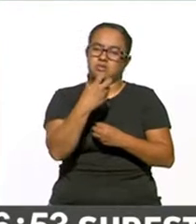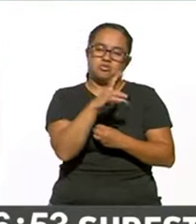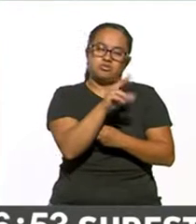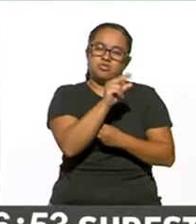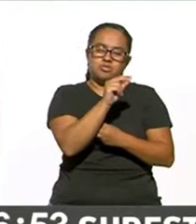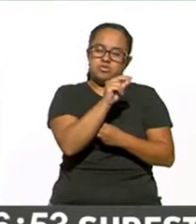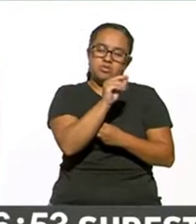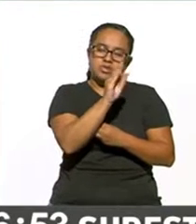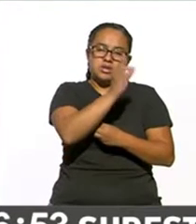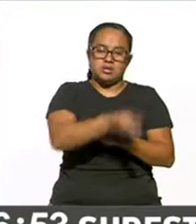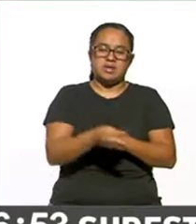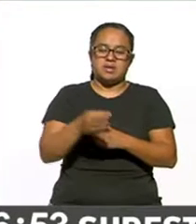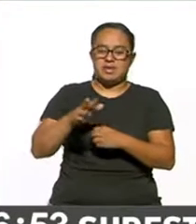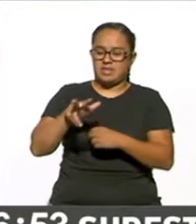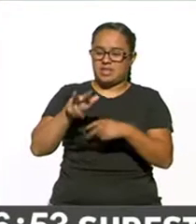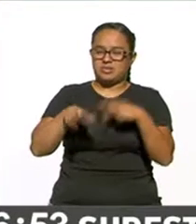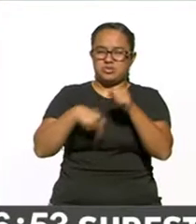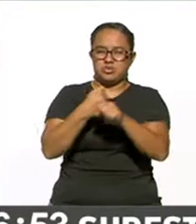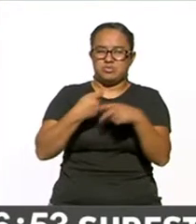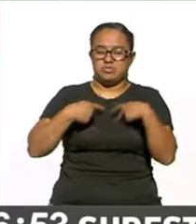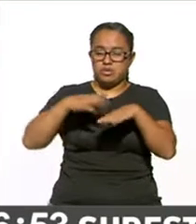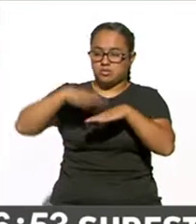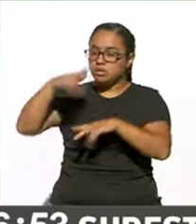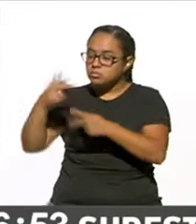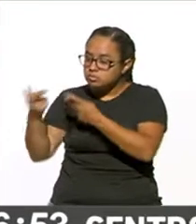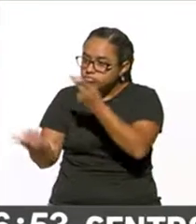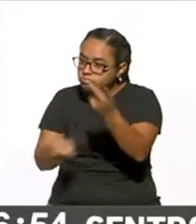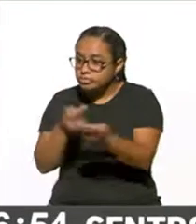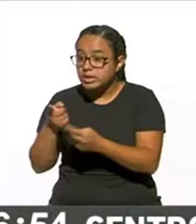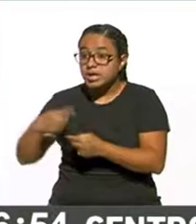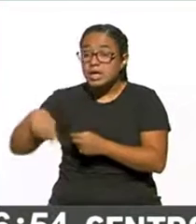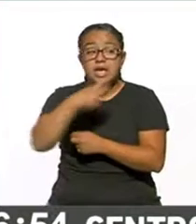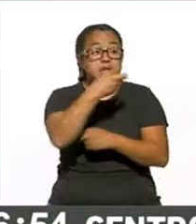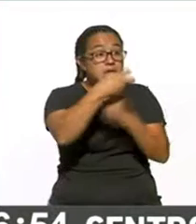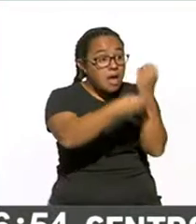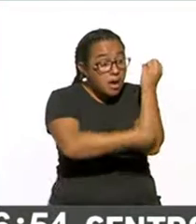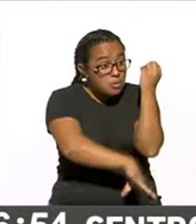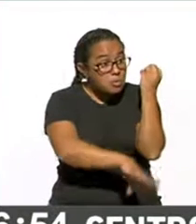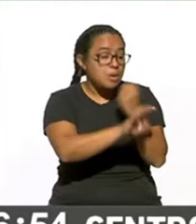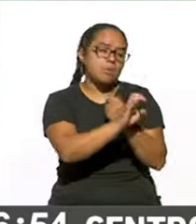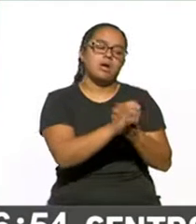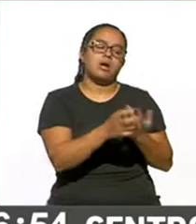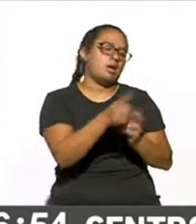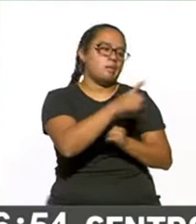de 18 años en este país no está dispuesto a justificarlo.